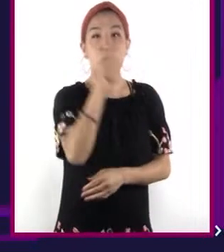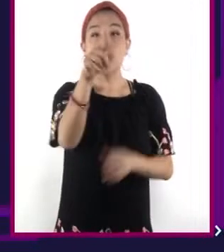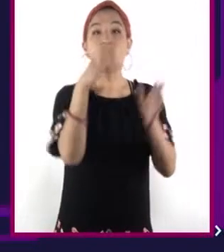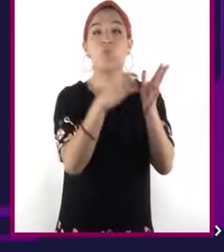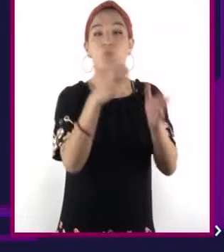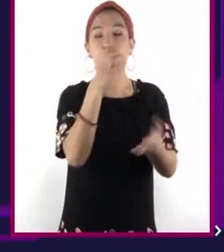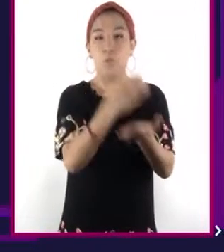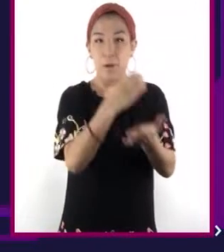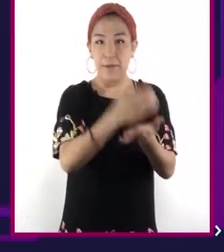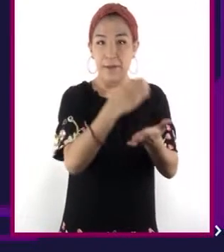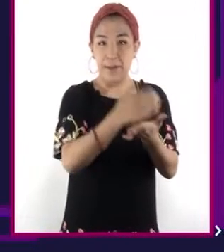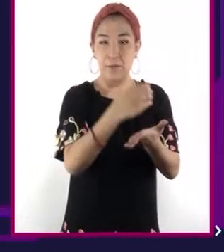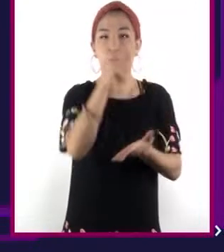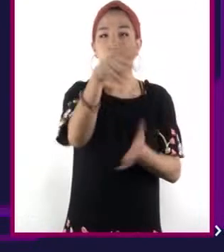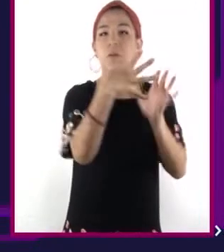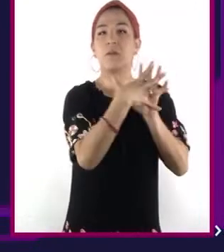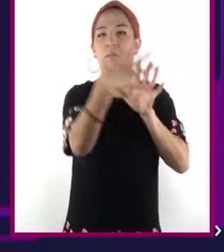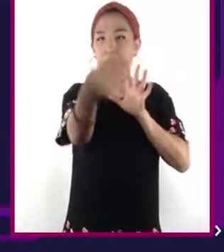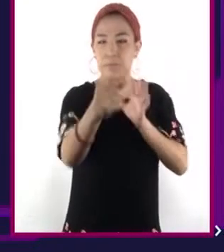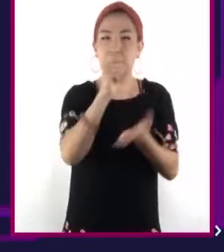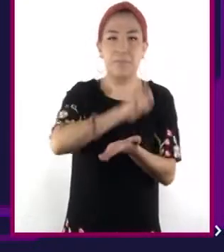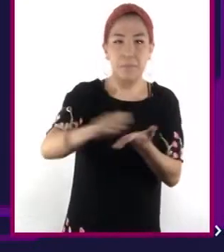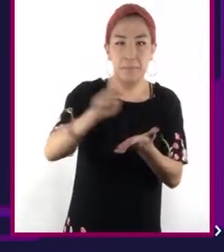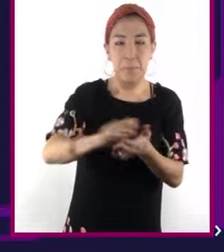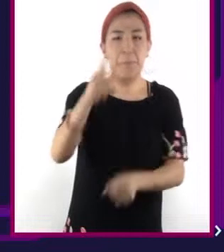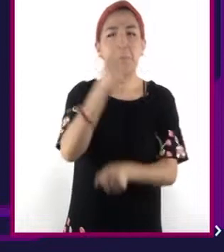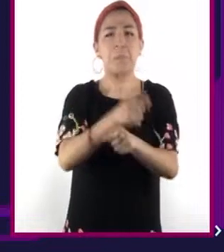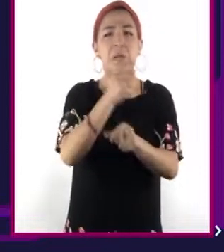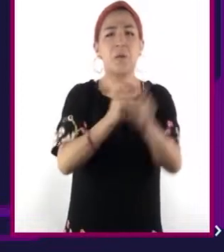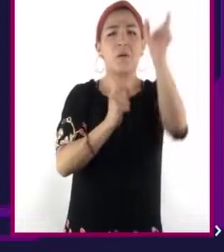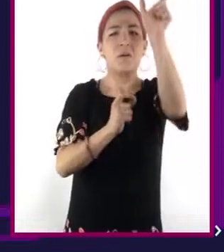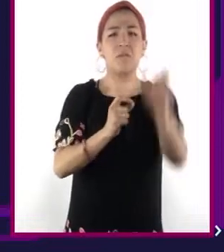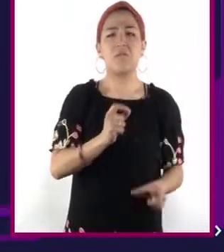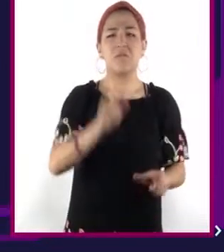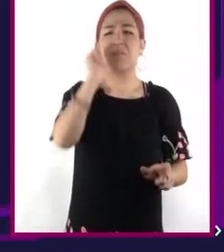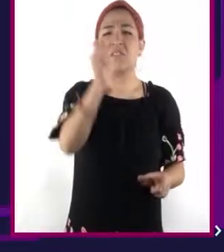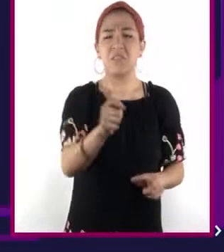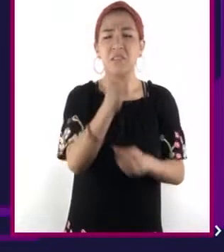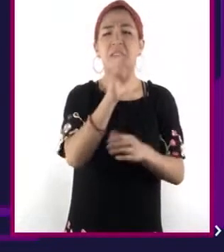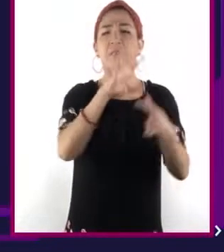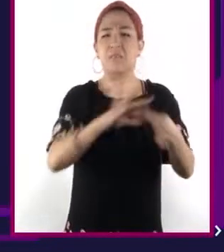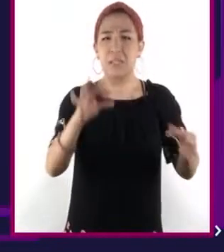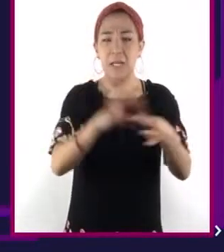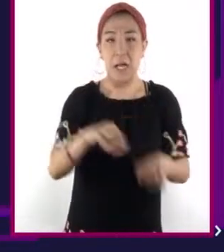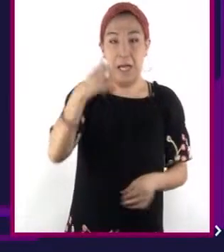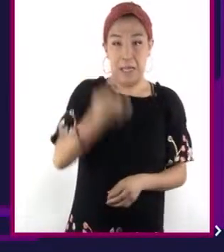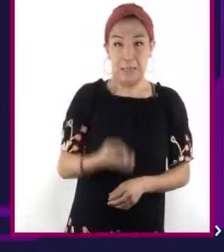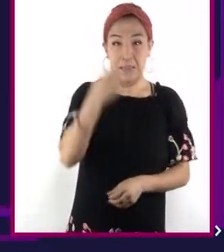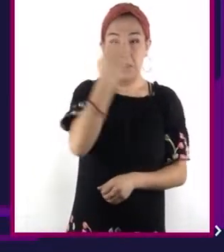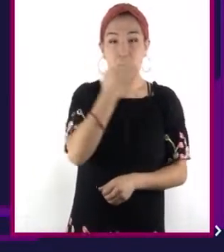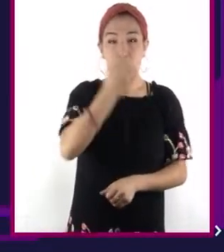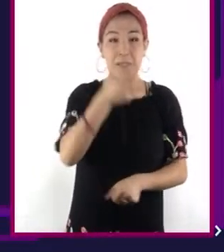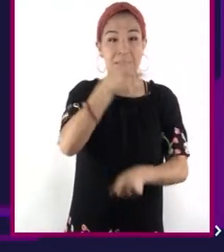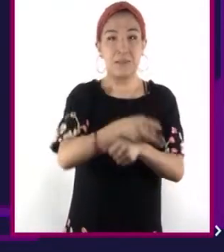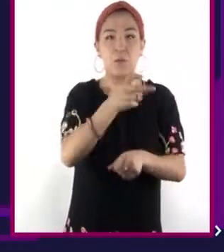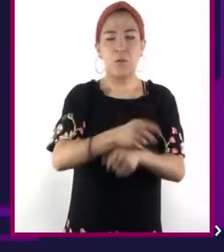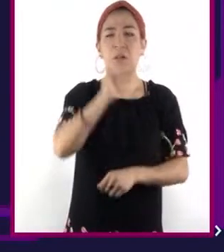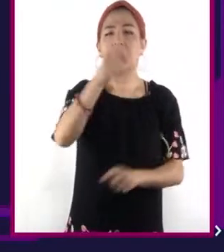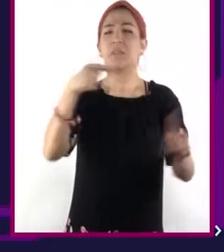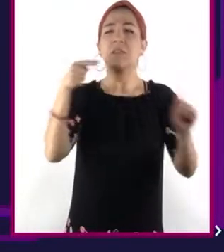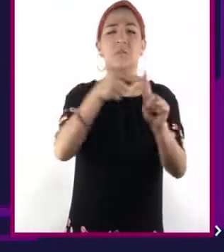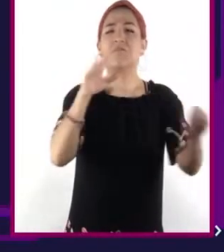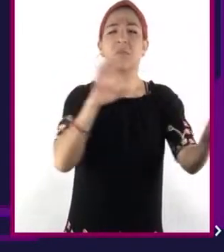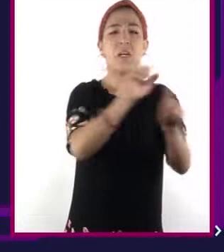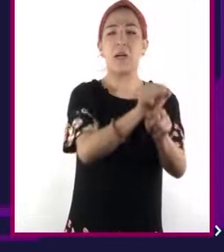cuaderno. En la primera columna podemos distinguir que en este grado escolar se pretende